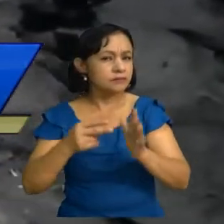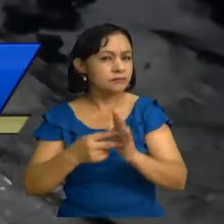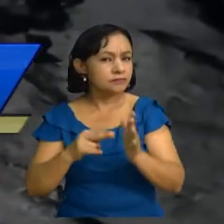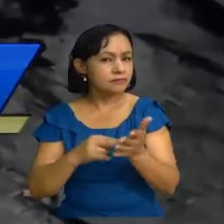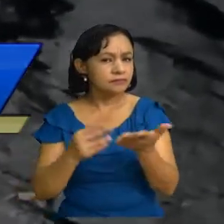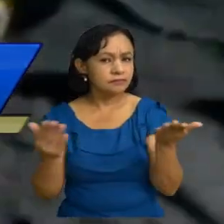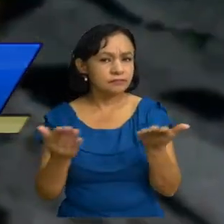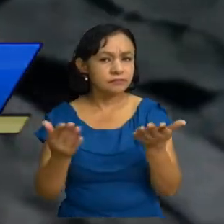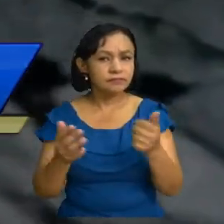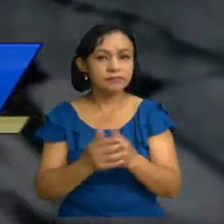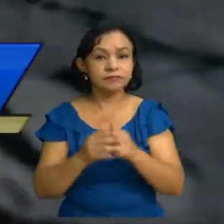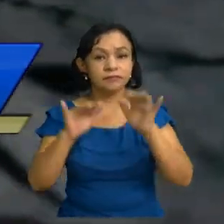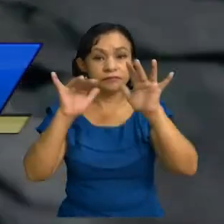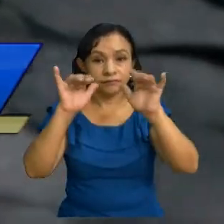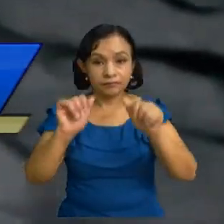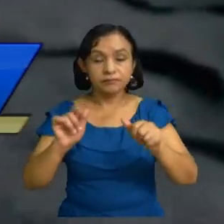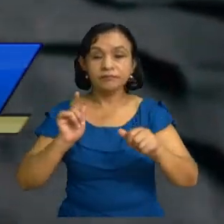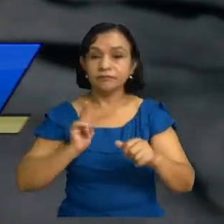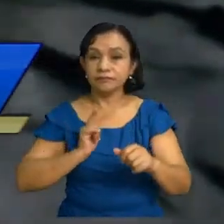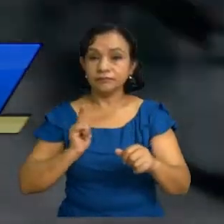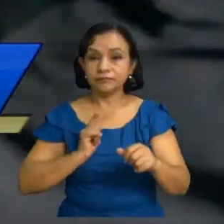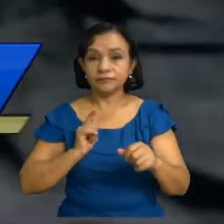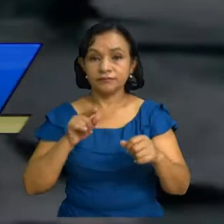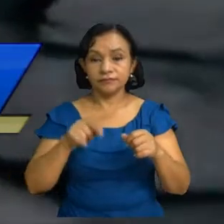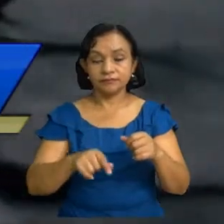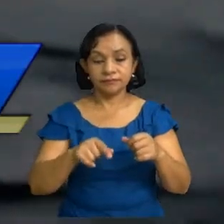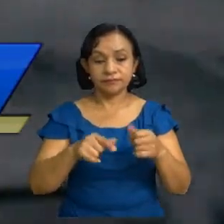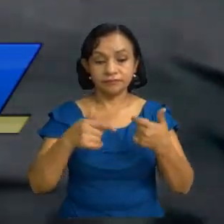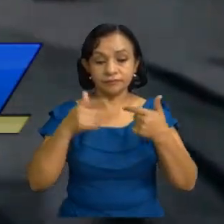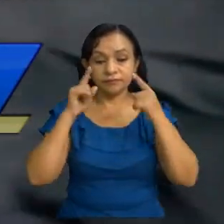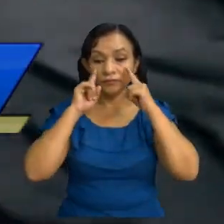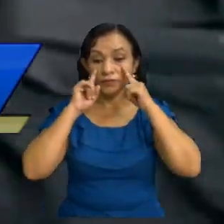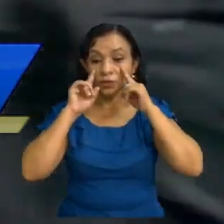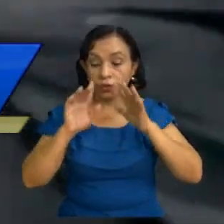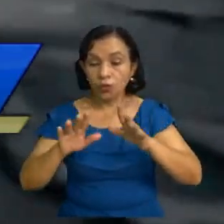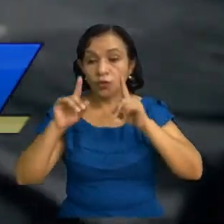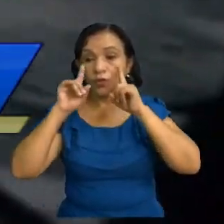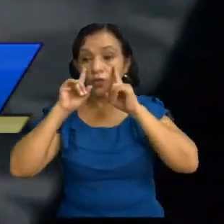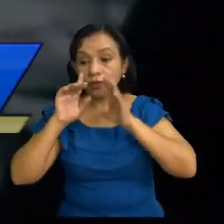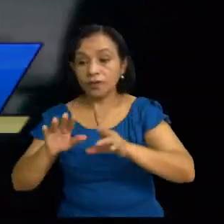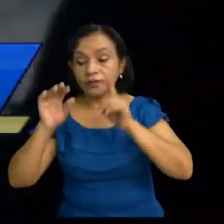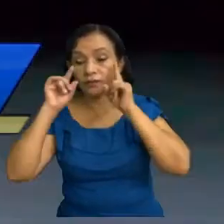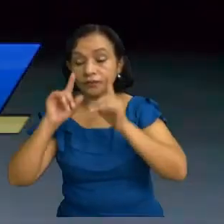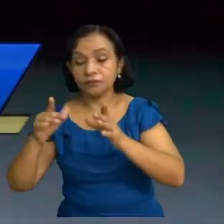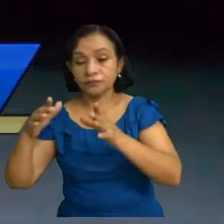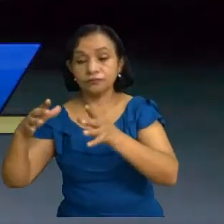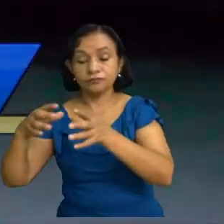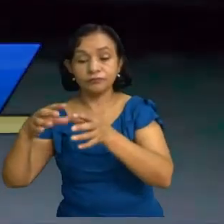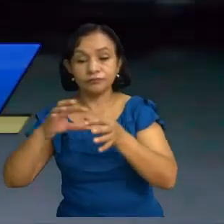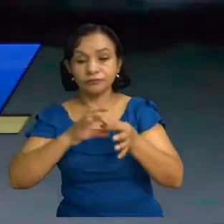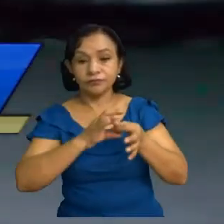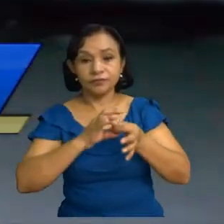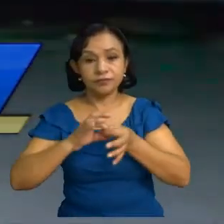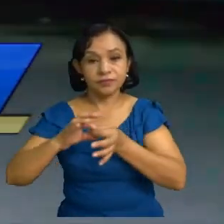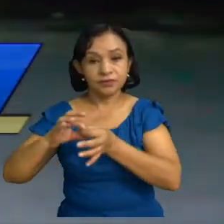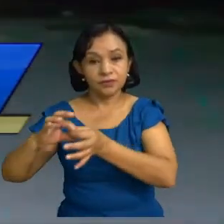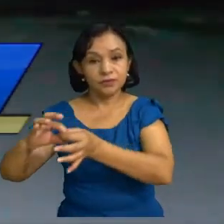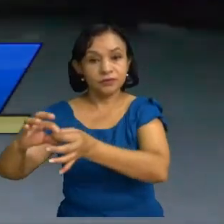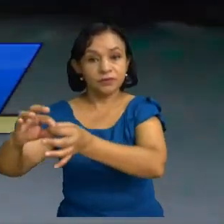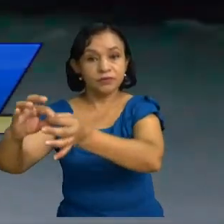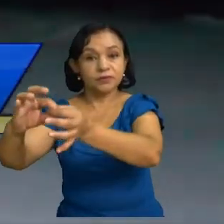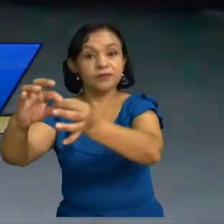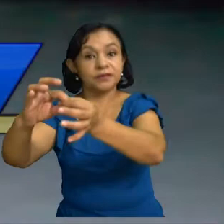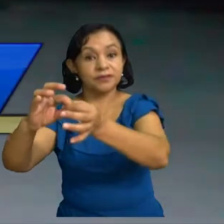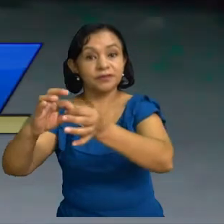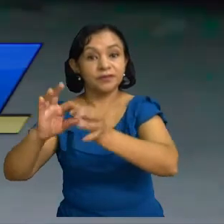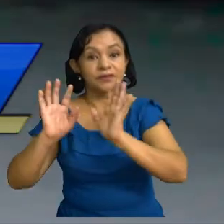llegamos a un punto entre reserva y reserva donde ya identificamos que ya conectamos este ecosistema